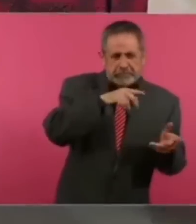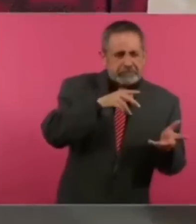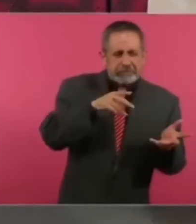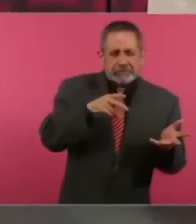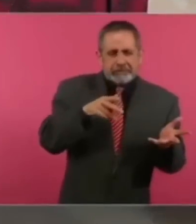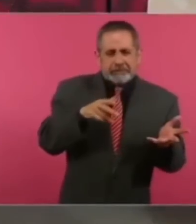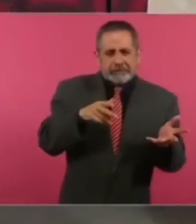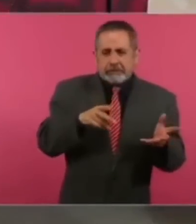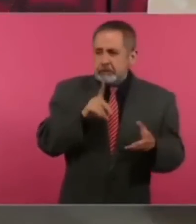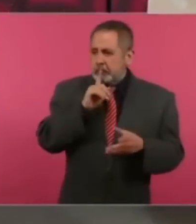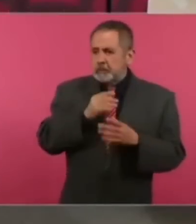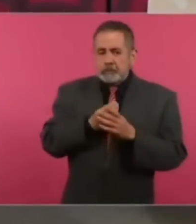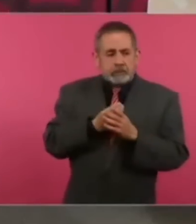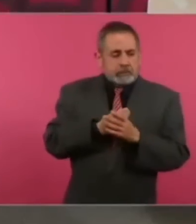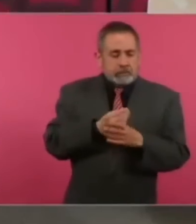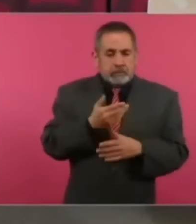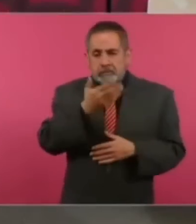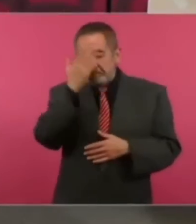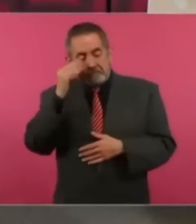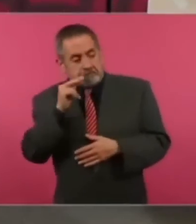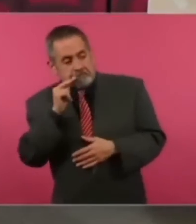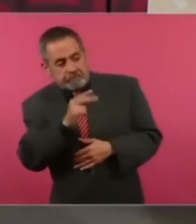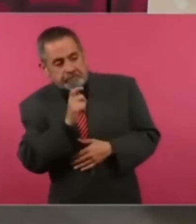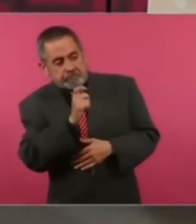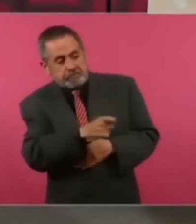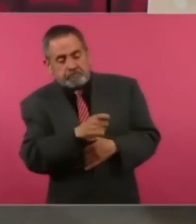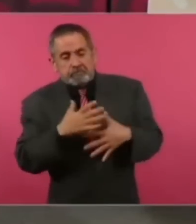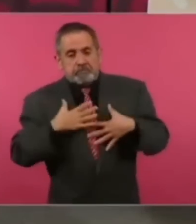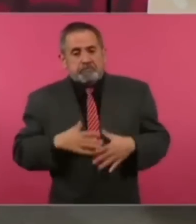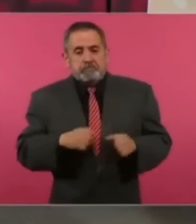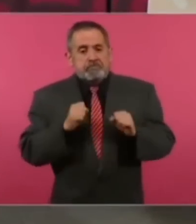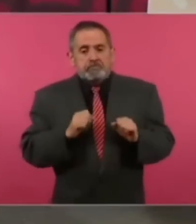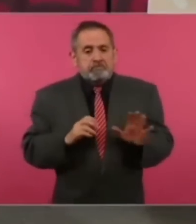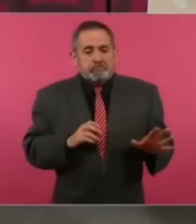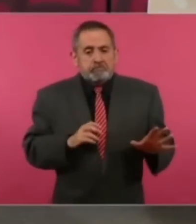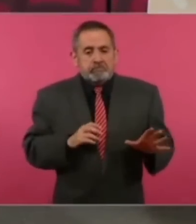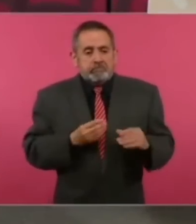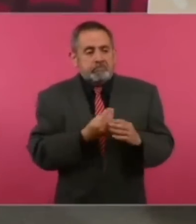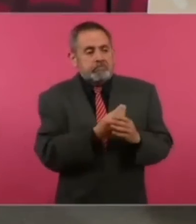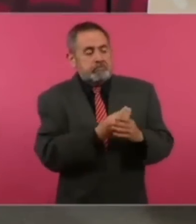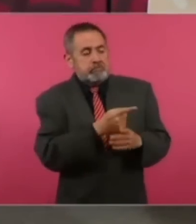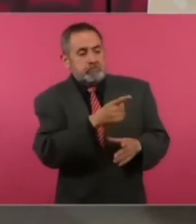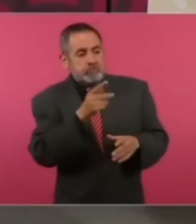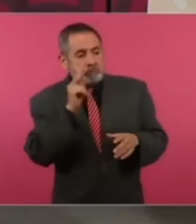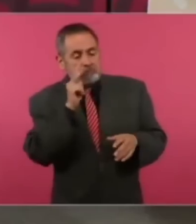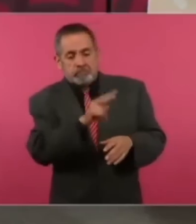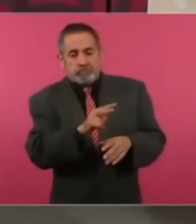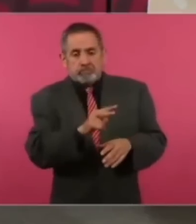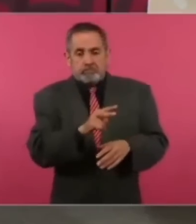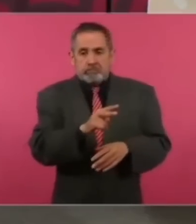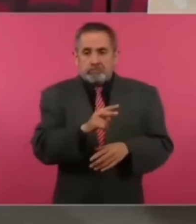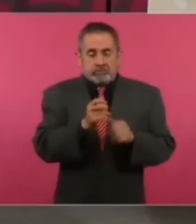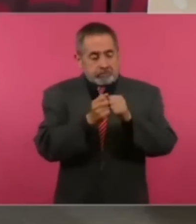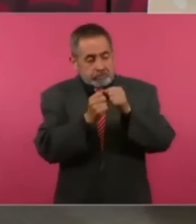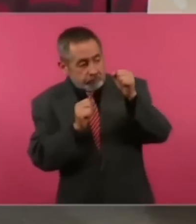eran asuntos del mundo de lo anónimo. Nadie se